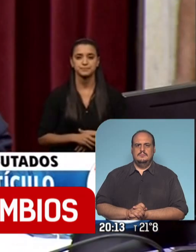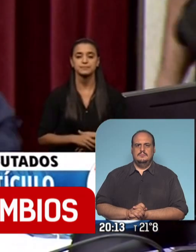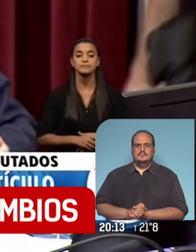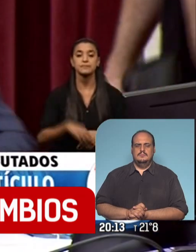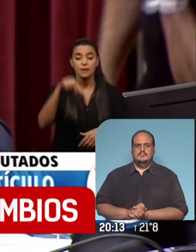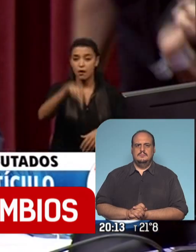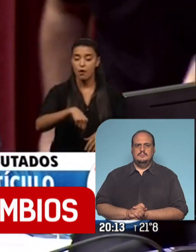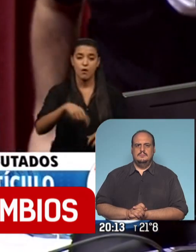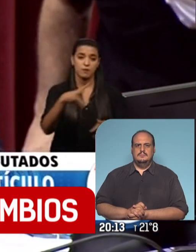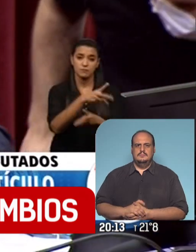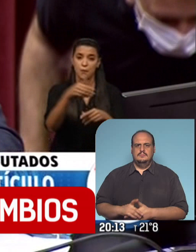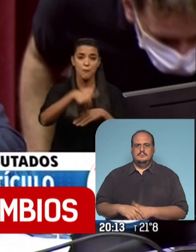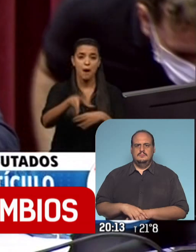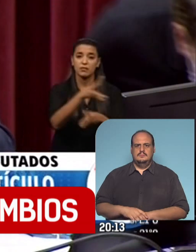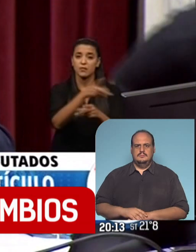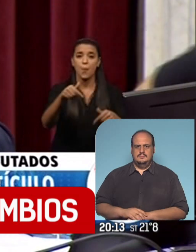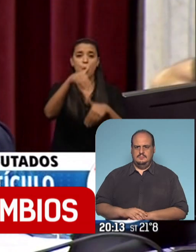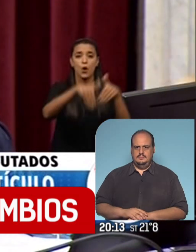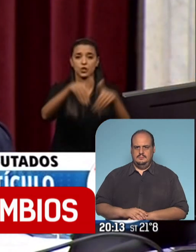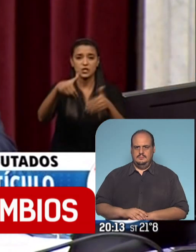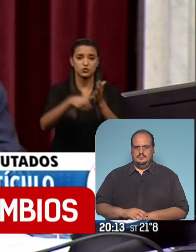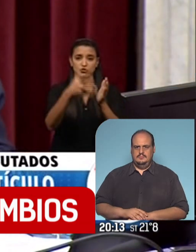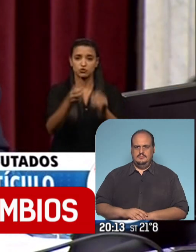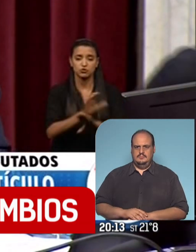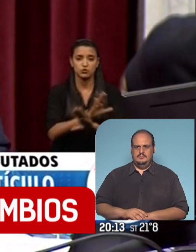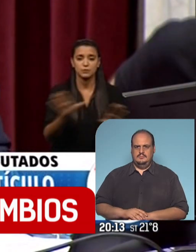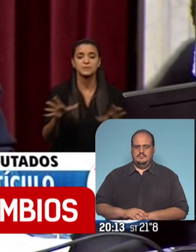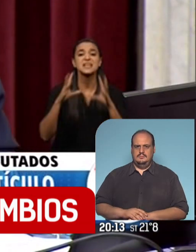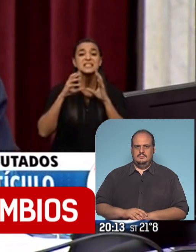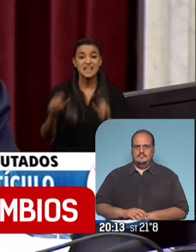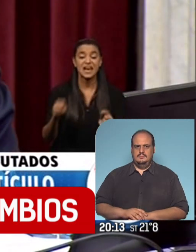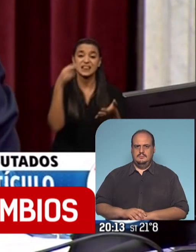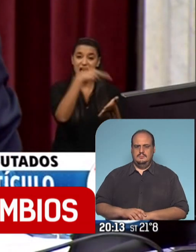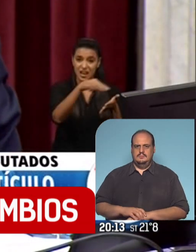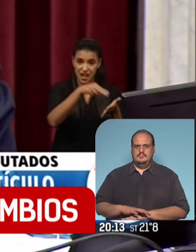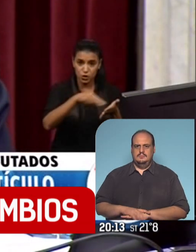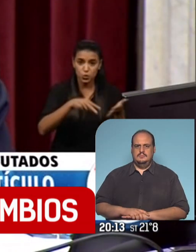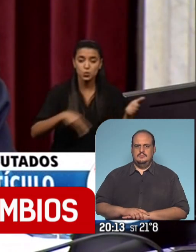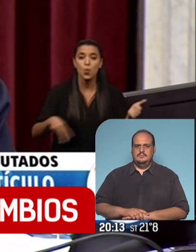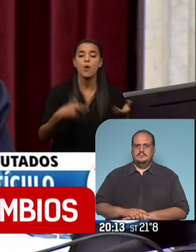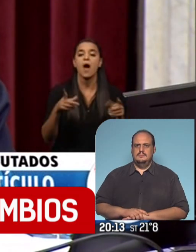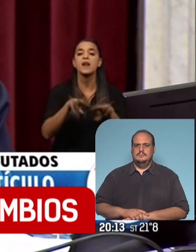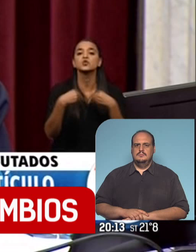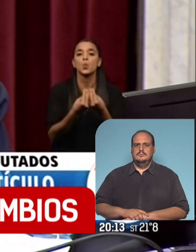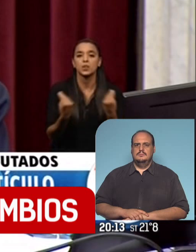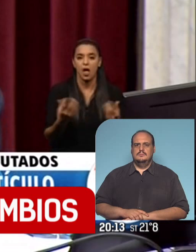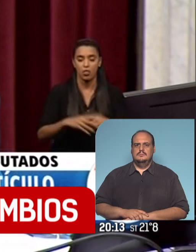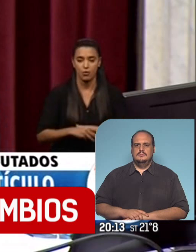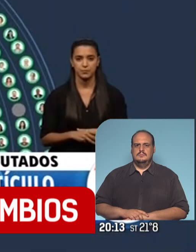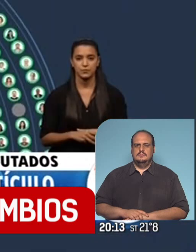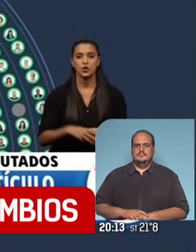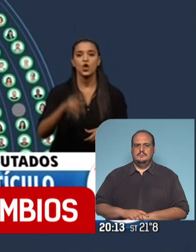Se va a cerrar la votación. Por secretaría se va a dar lectura del resultado.